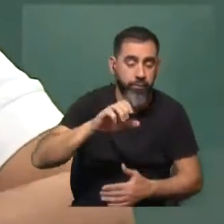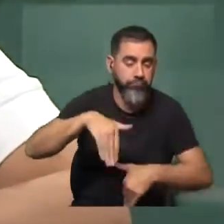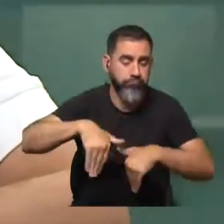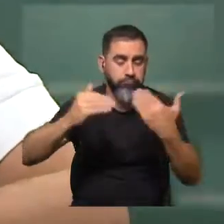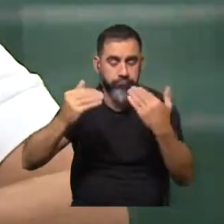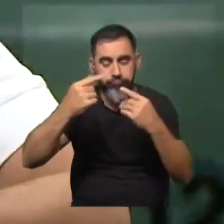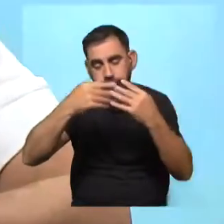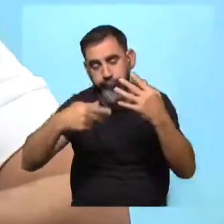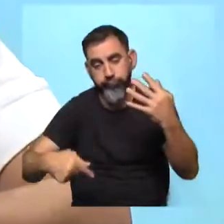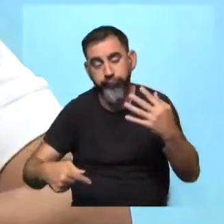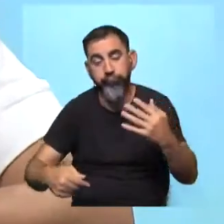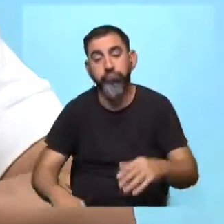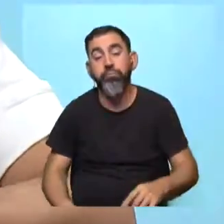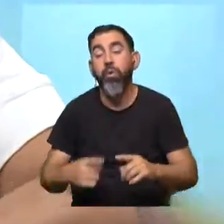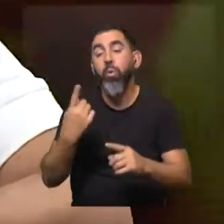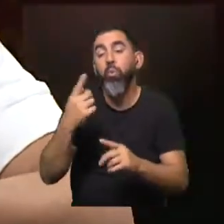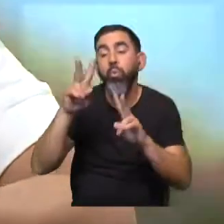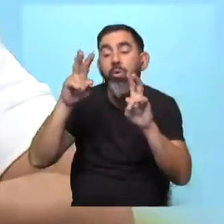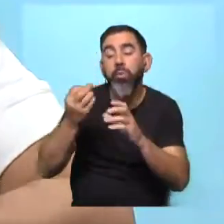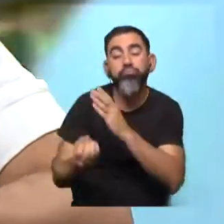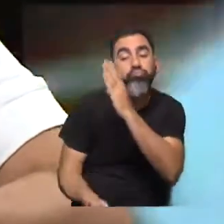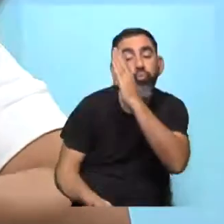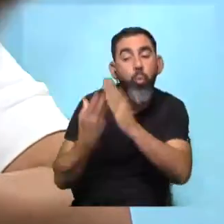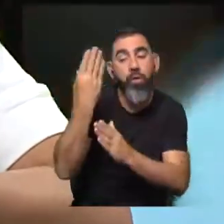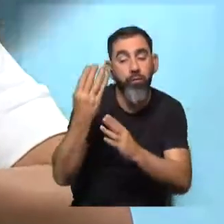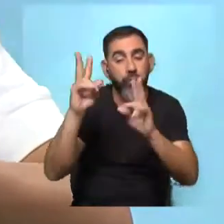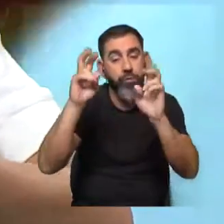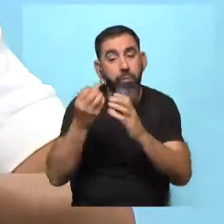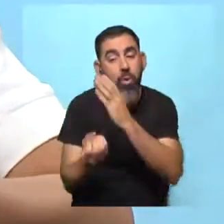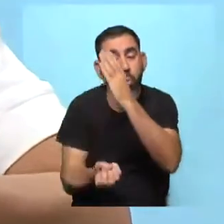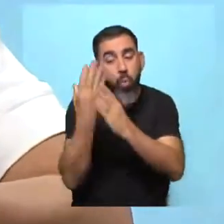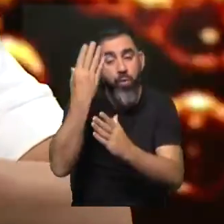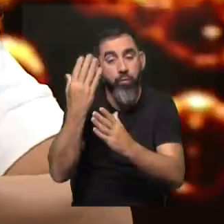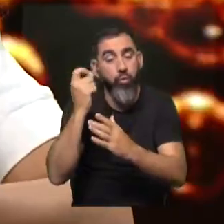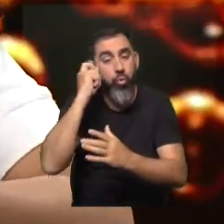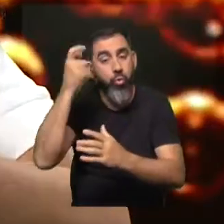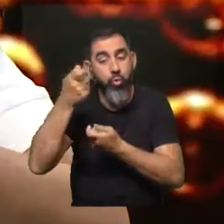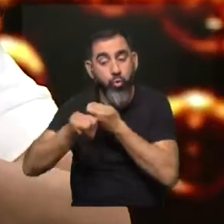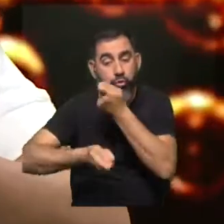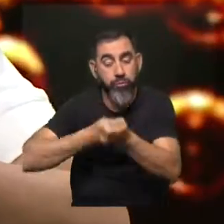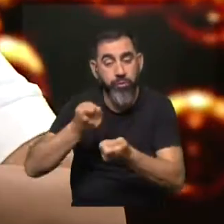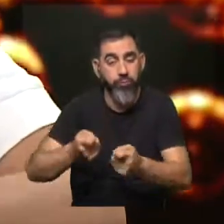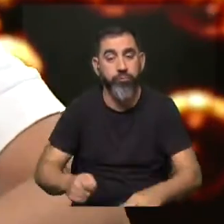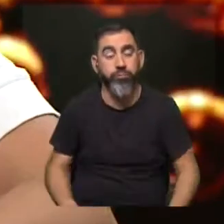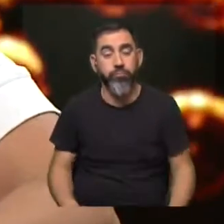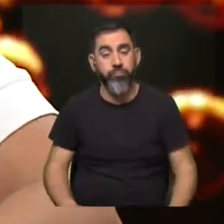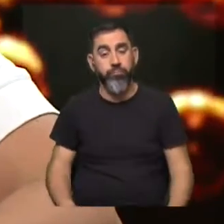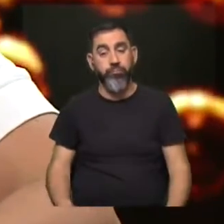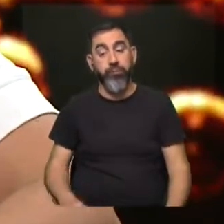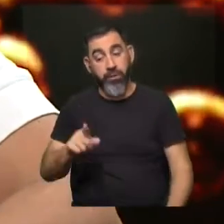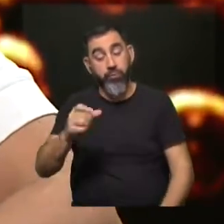así podríamos seguir, es que tenga un componente innovador, un componente de aplicación de conocimiento y generar algo creativo,